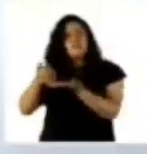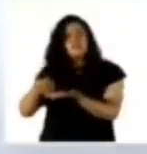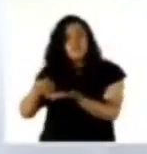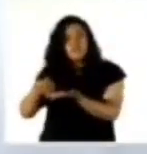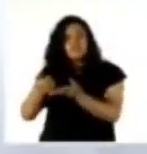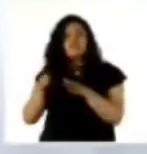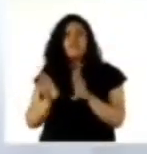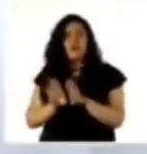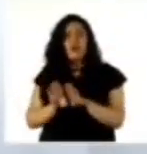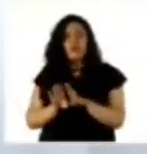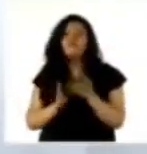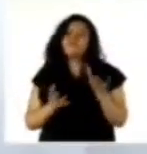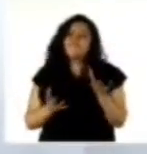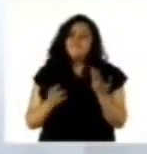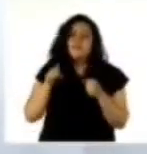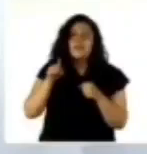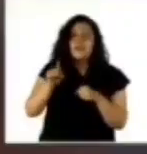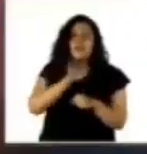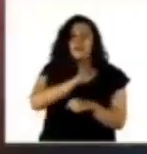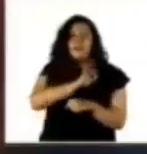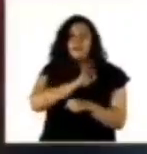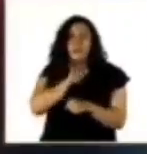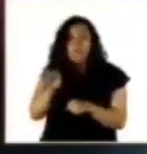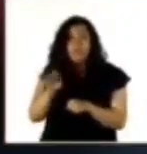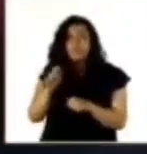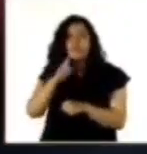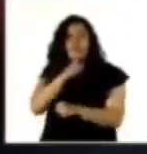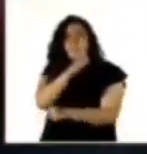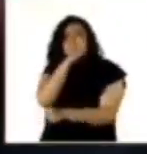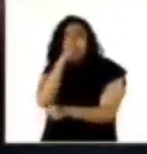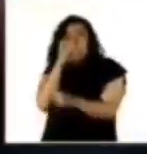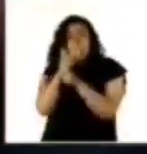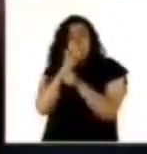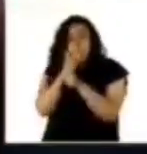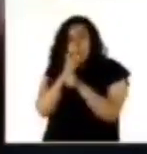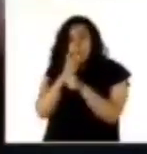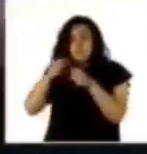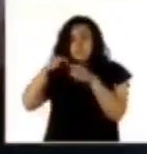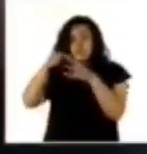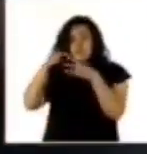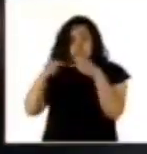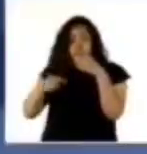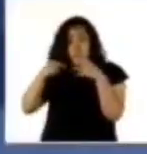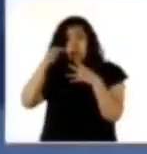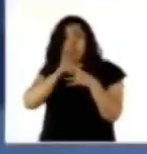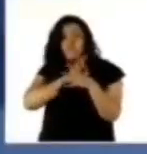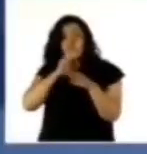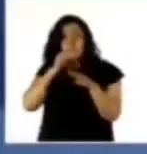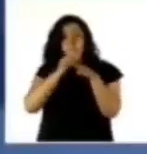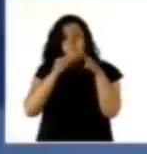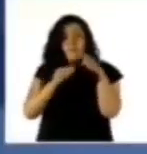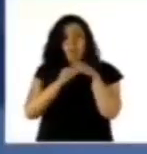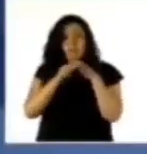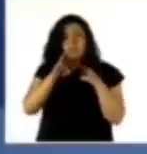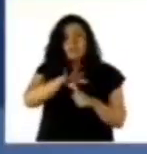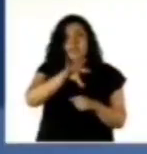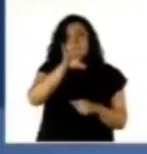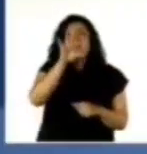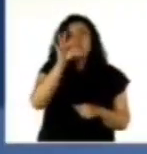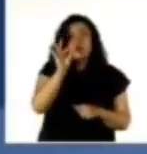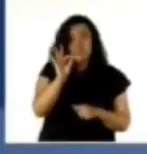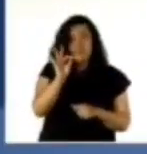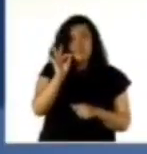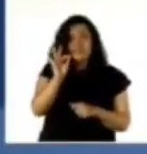y tener así un horario. Ahora, ellas son las primeras que se